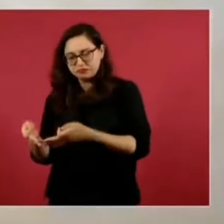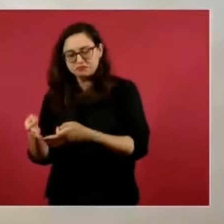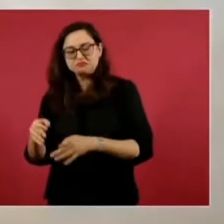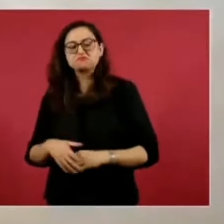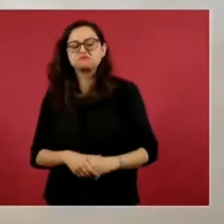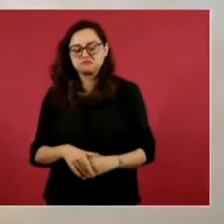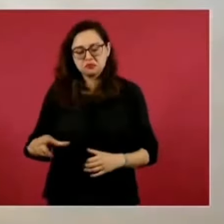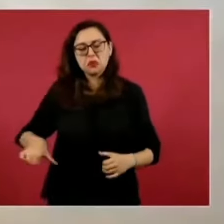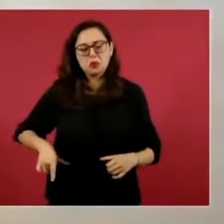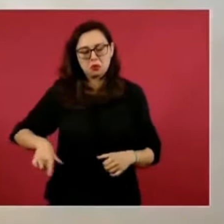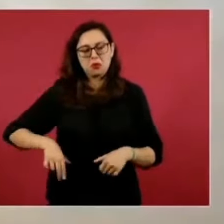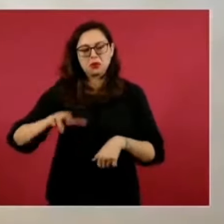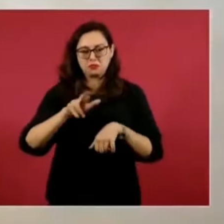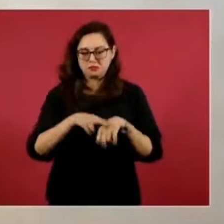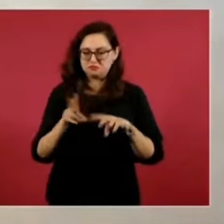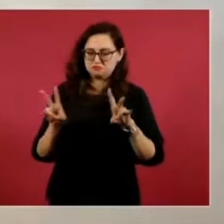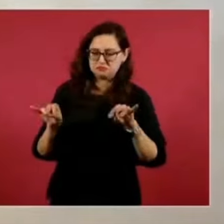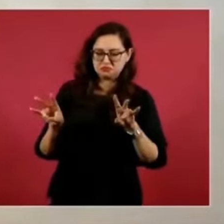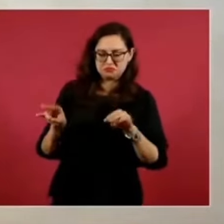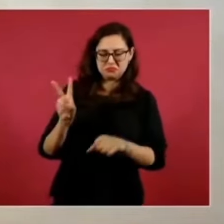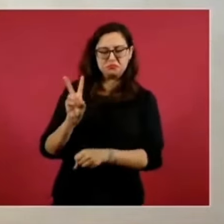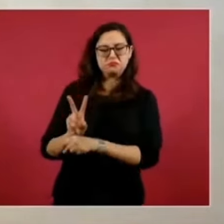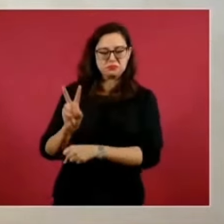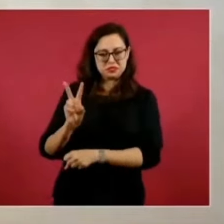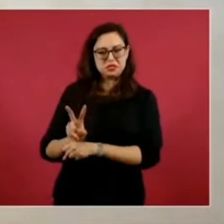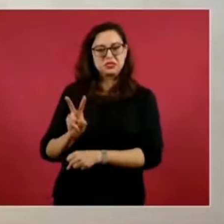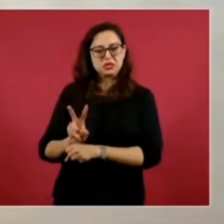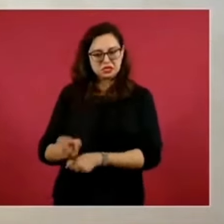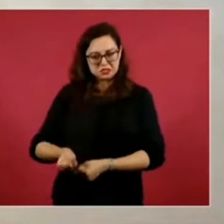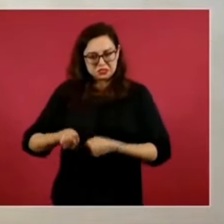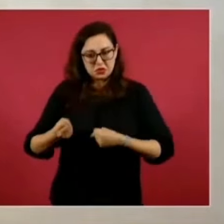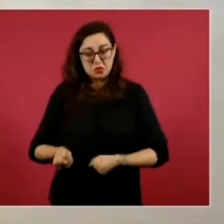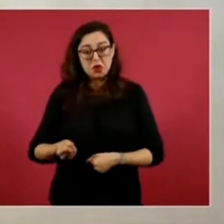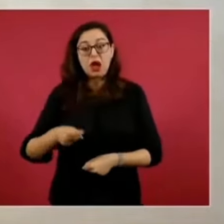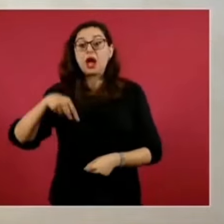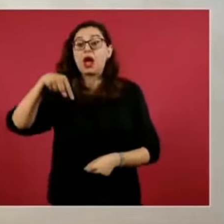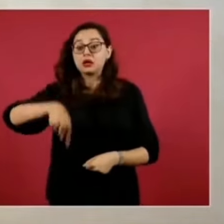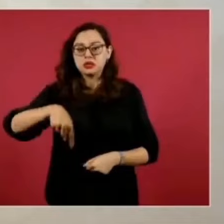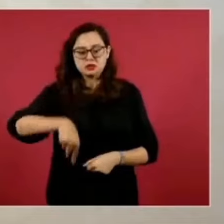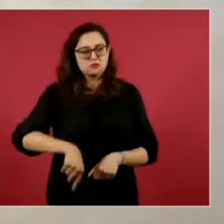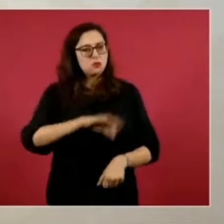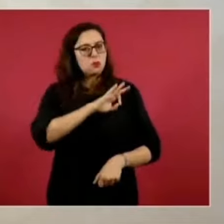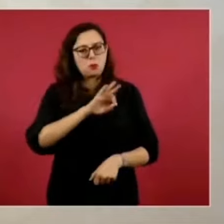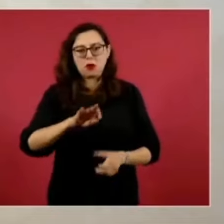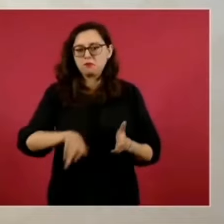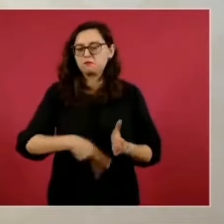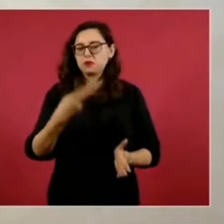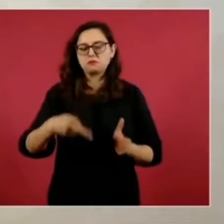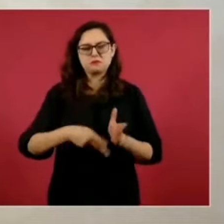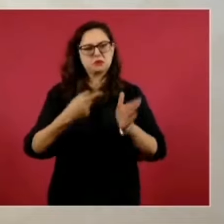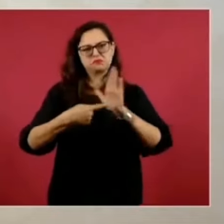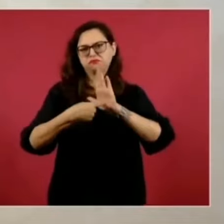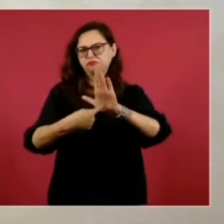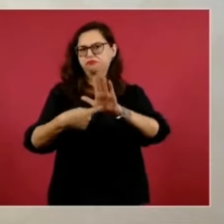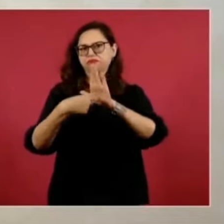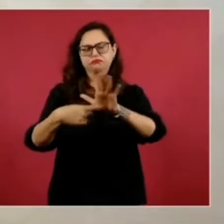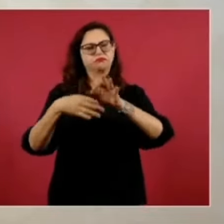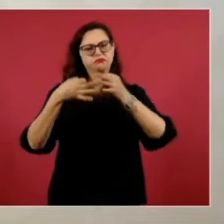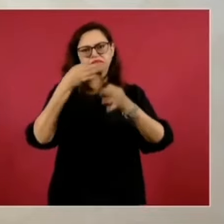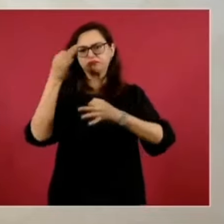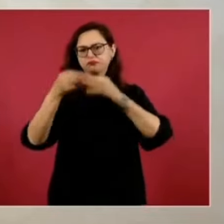Pues aquí se permite hacer cualquier tipo de manifestación